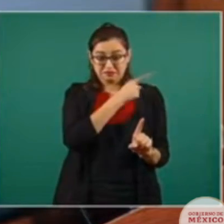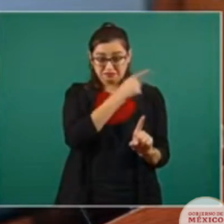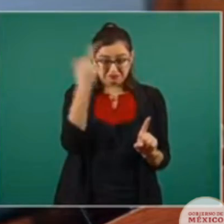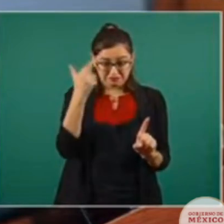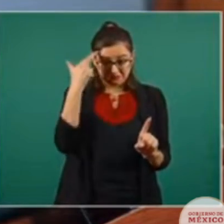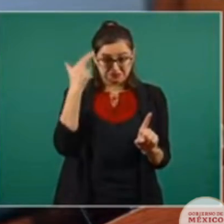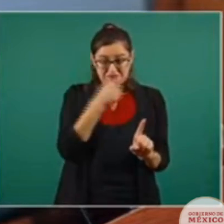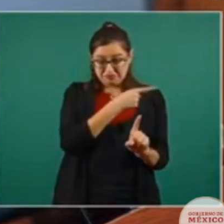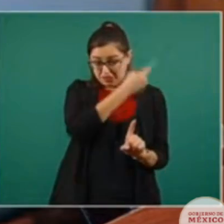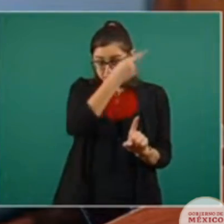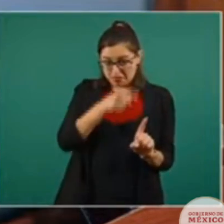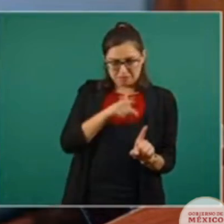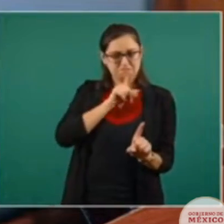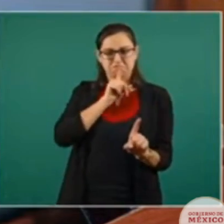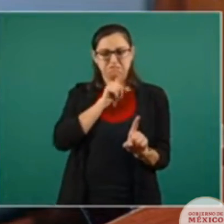Castilla.